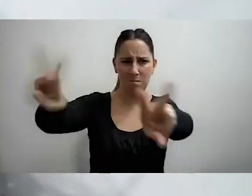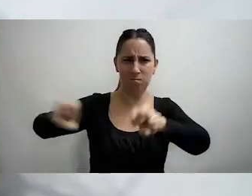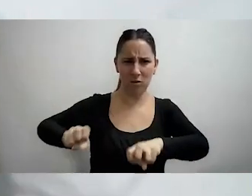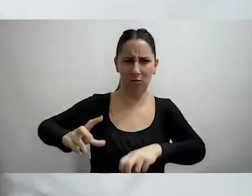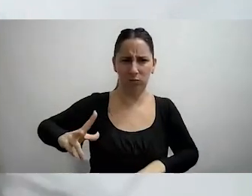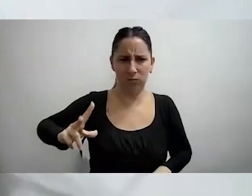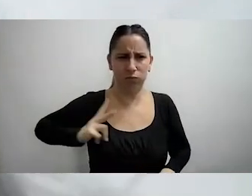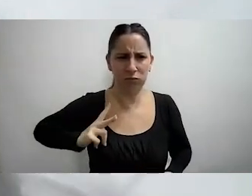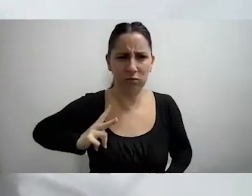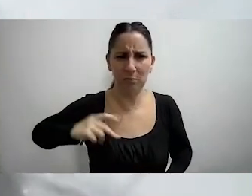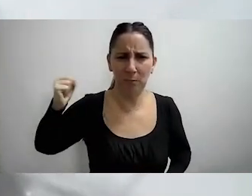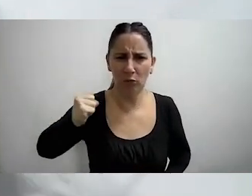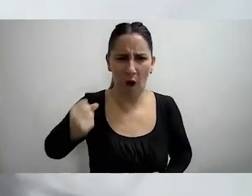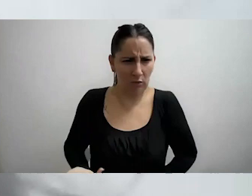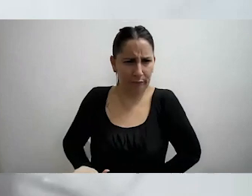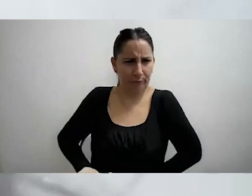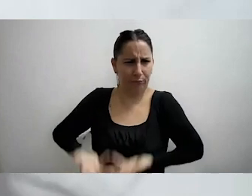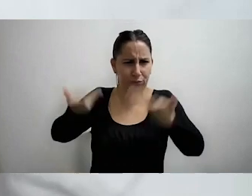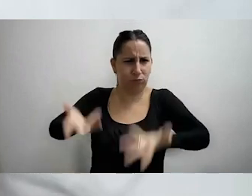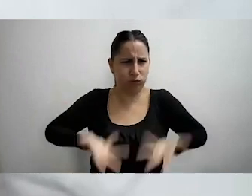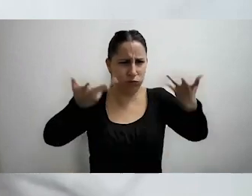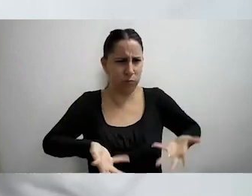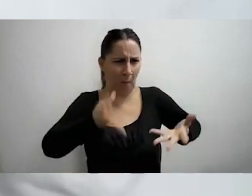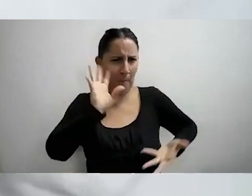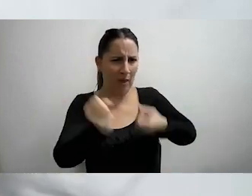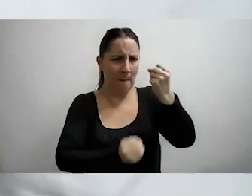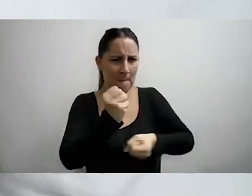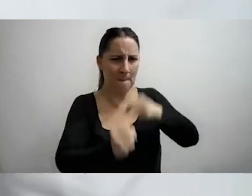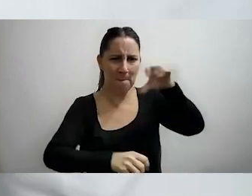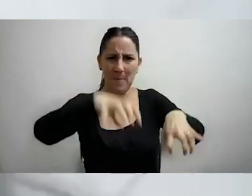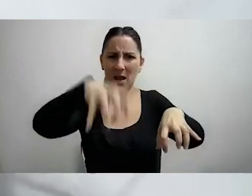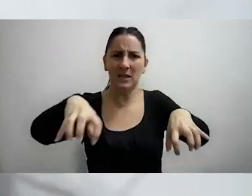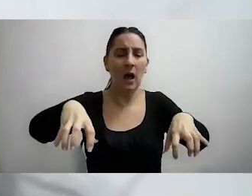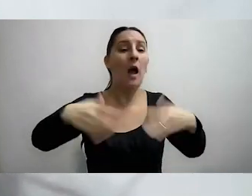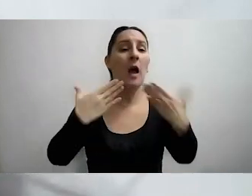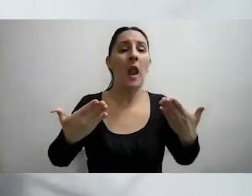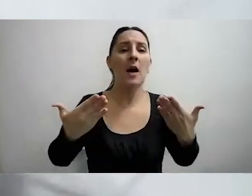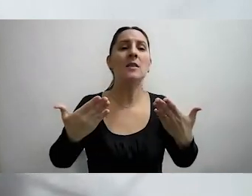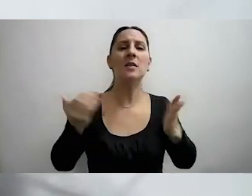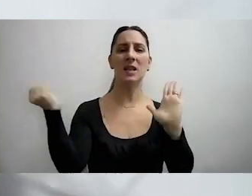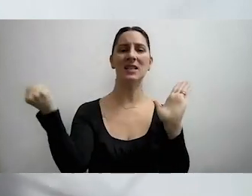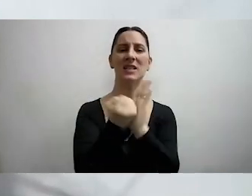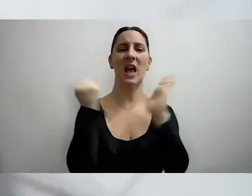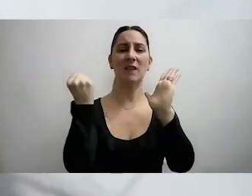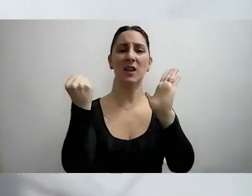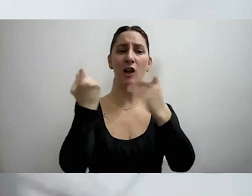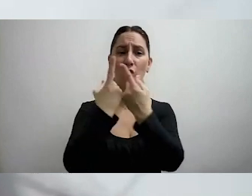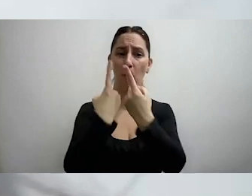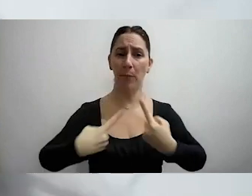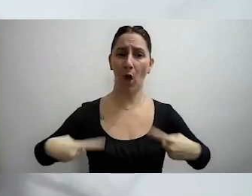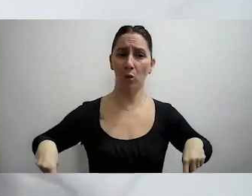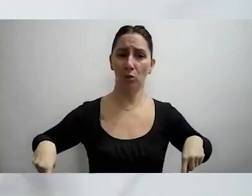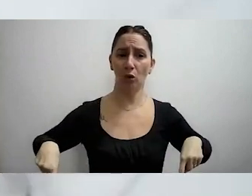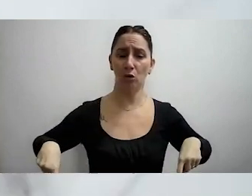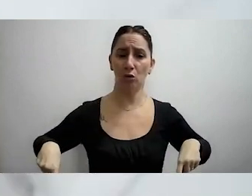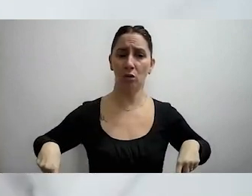muy importantes, crecieron sustantivamente, logrando certificar sus productos, haciendo